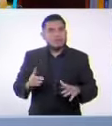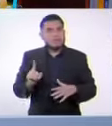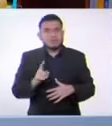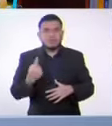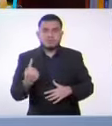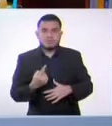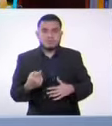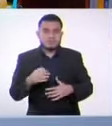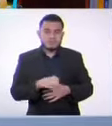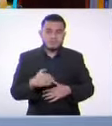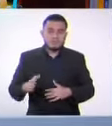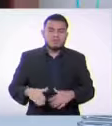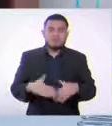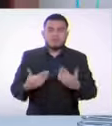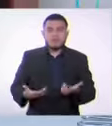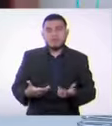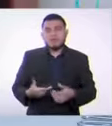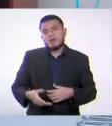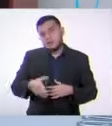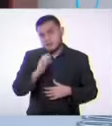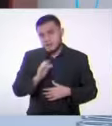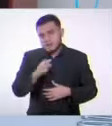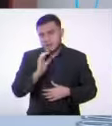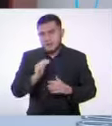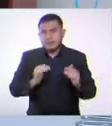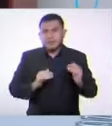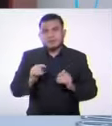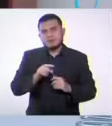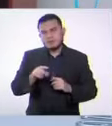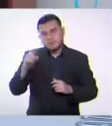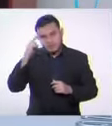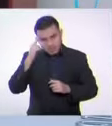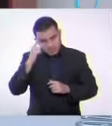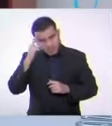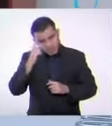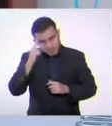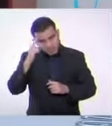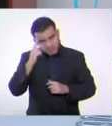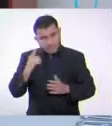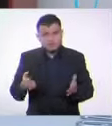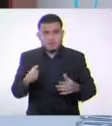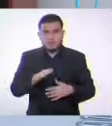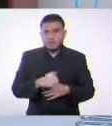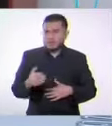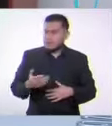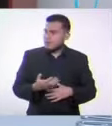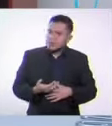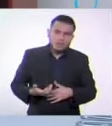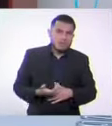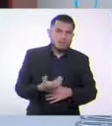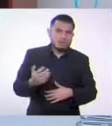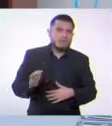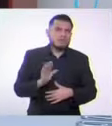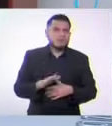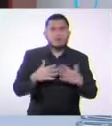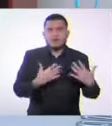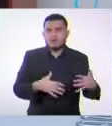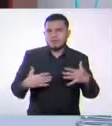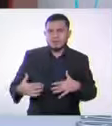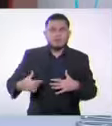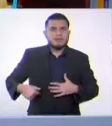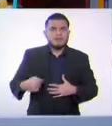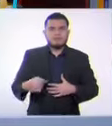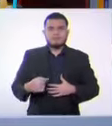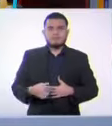sirve para consumirla. Si lo piensan un poco, la utilizan en todas sus actividades